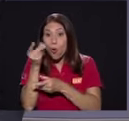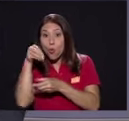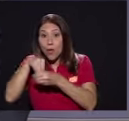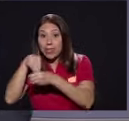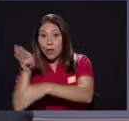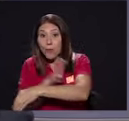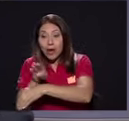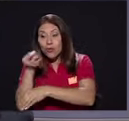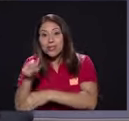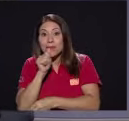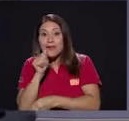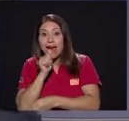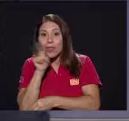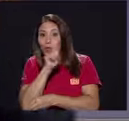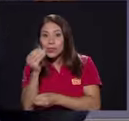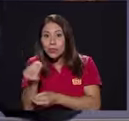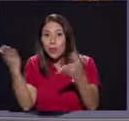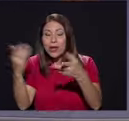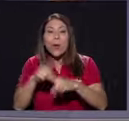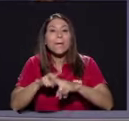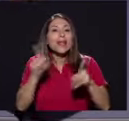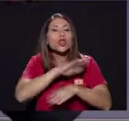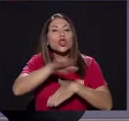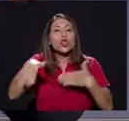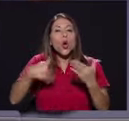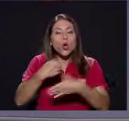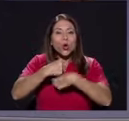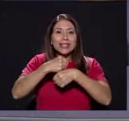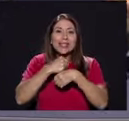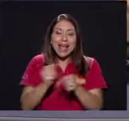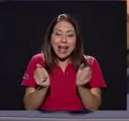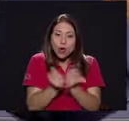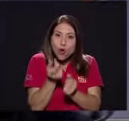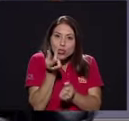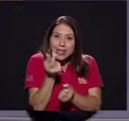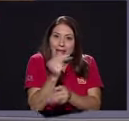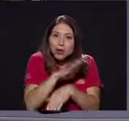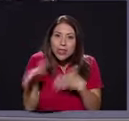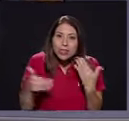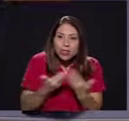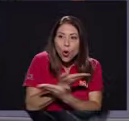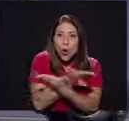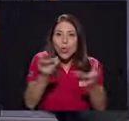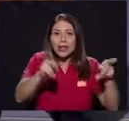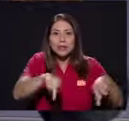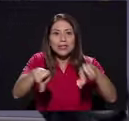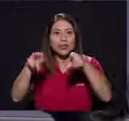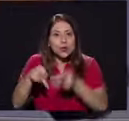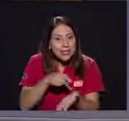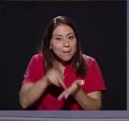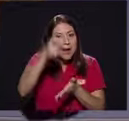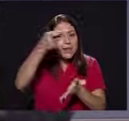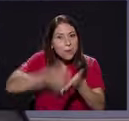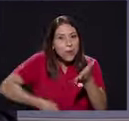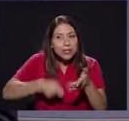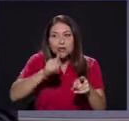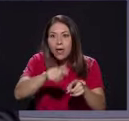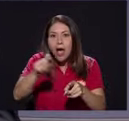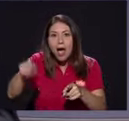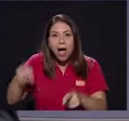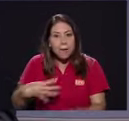banco es privado, no es público. Pero todo aquello que es financiado por todos los ciudadanos que pagan sus impuestos territoriales e impuestos